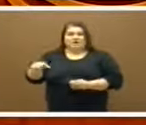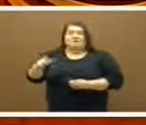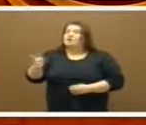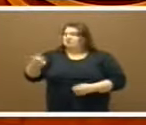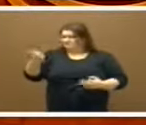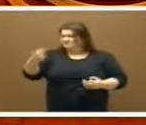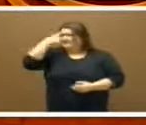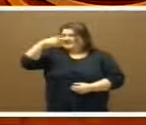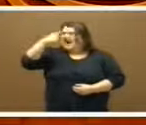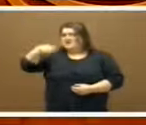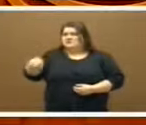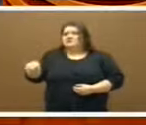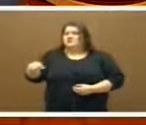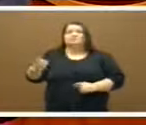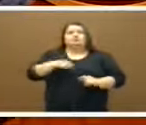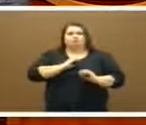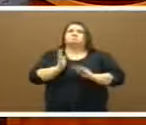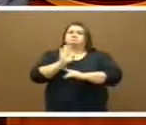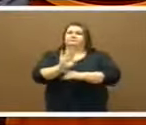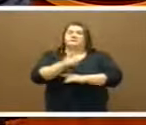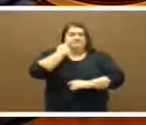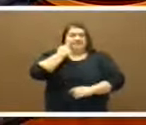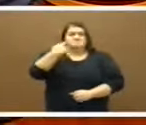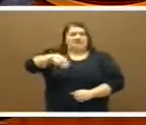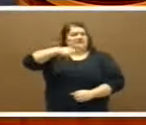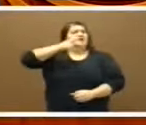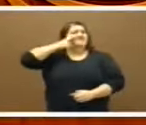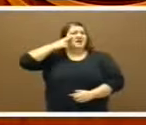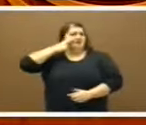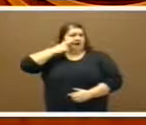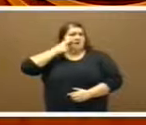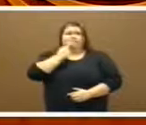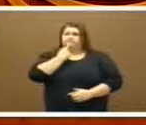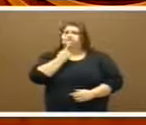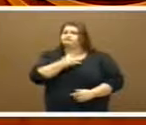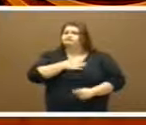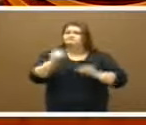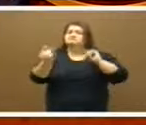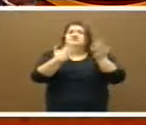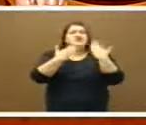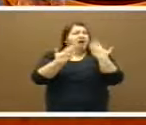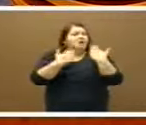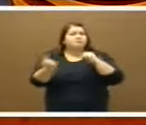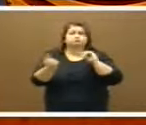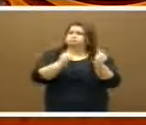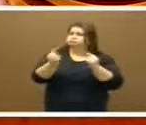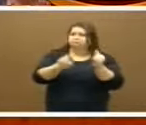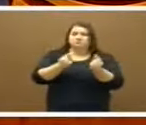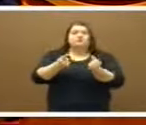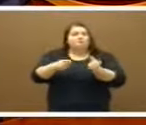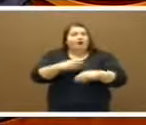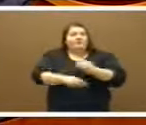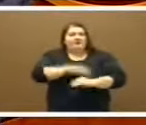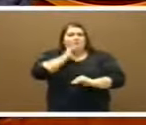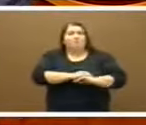ello. Mire, el presidente Guillermo Fernández Vara creía y cree en el diálogo y en el consenso, lo decía y lo ponía en marcha y lo